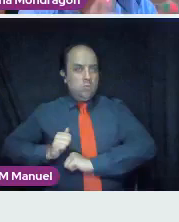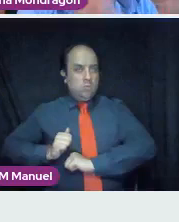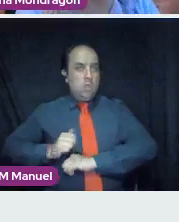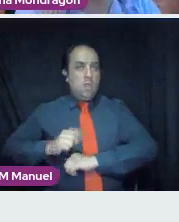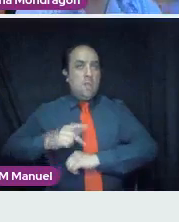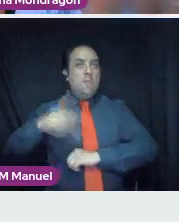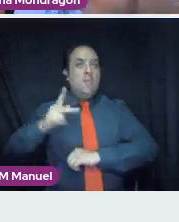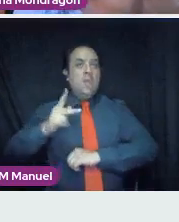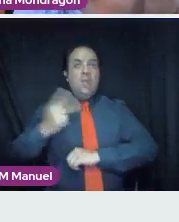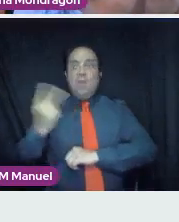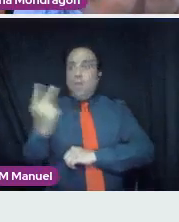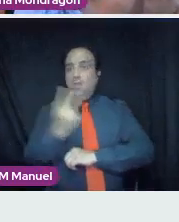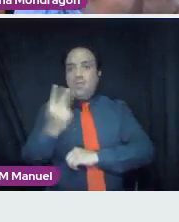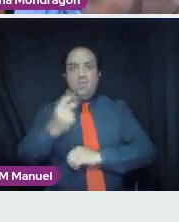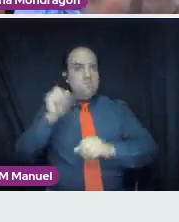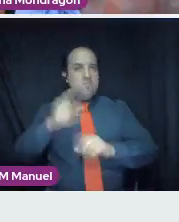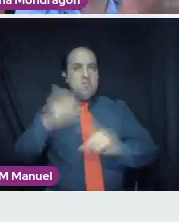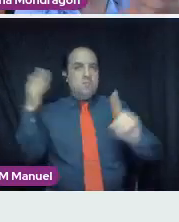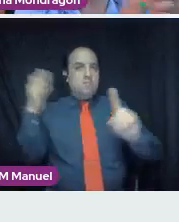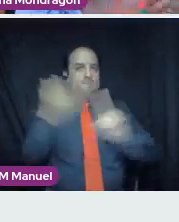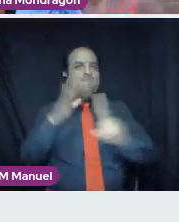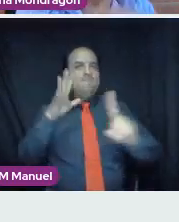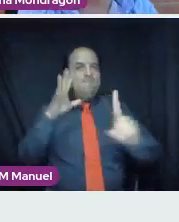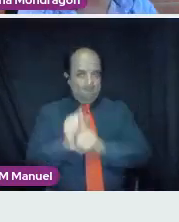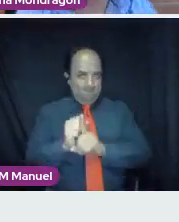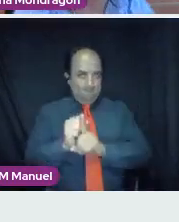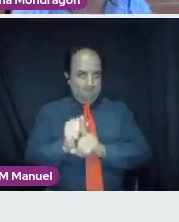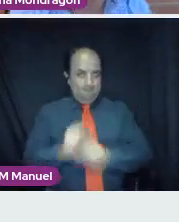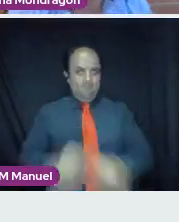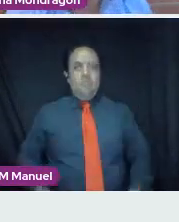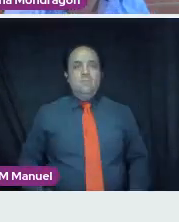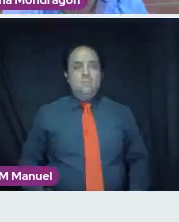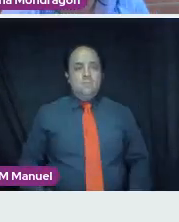que buscan el mismo objetivo, ¿no?